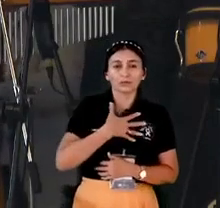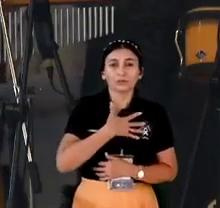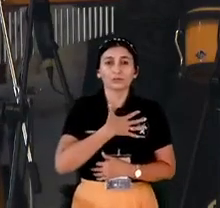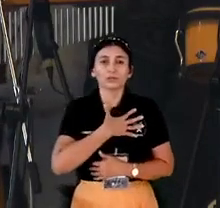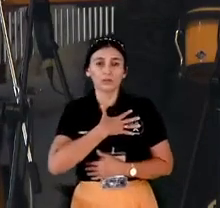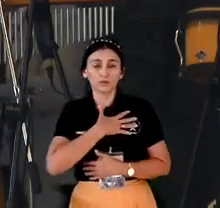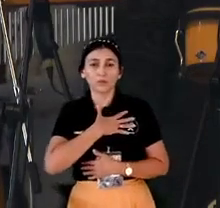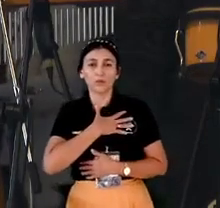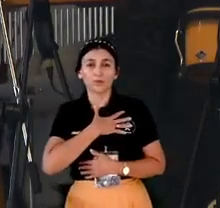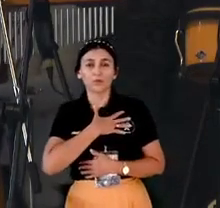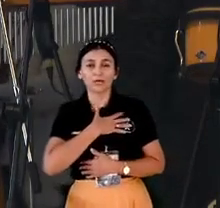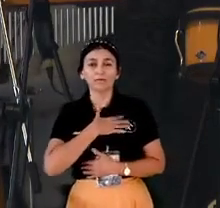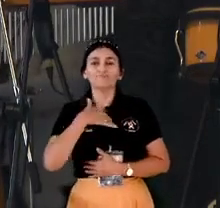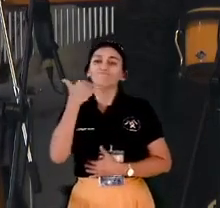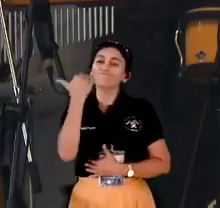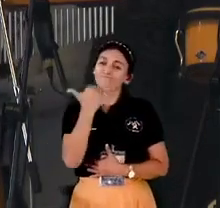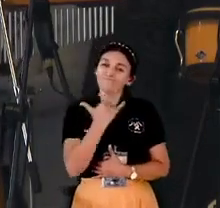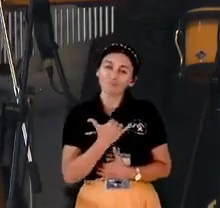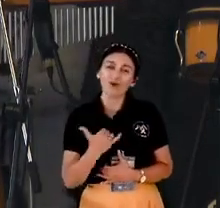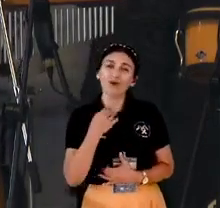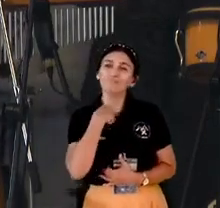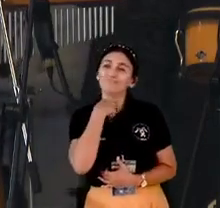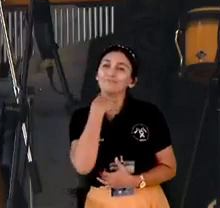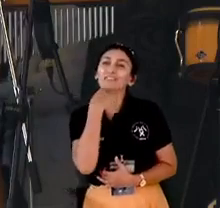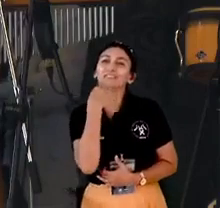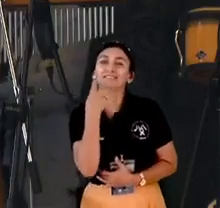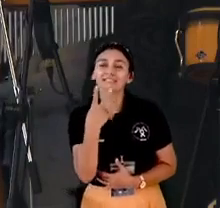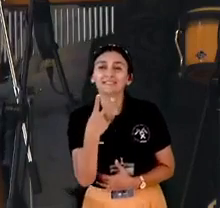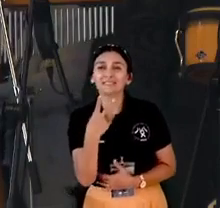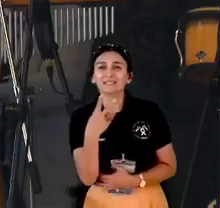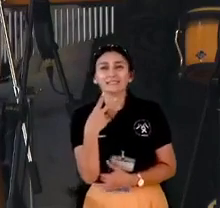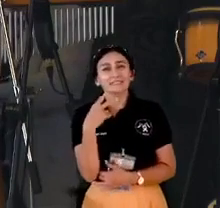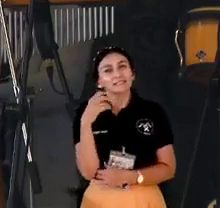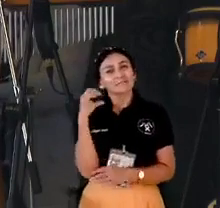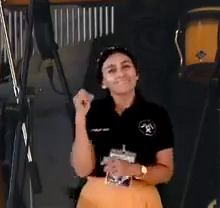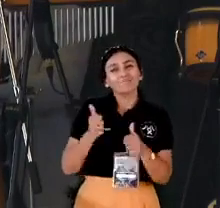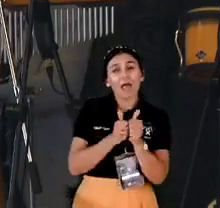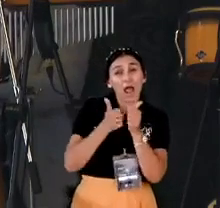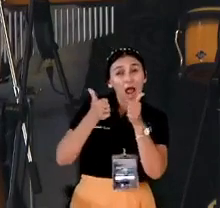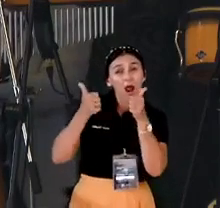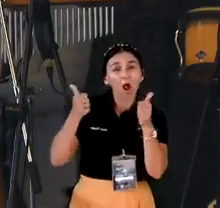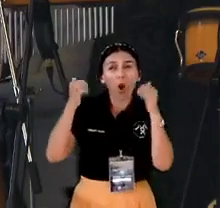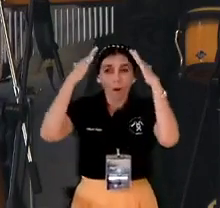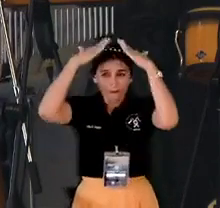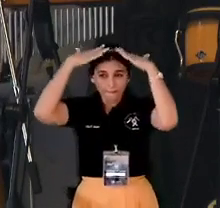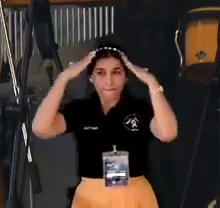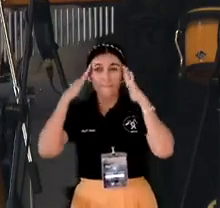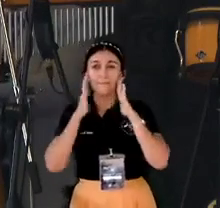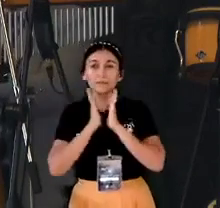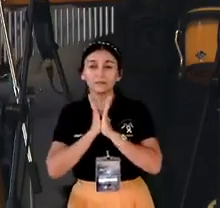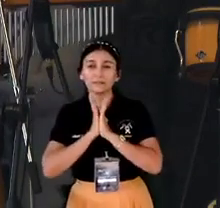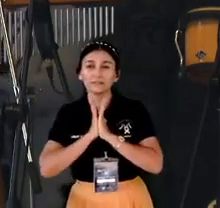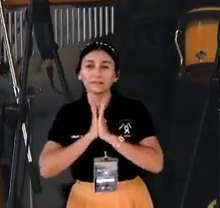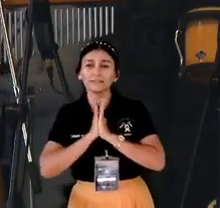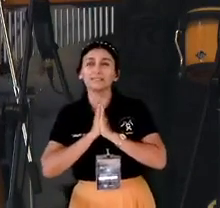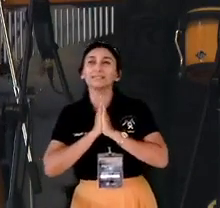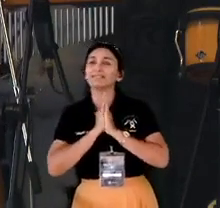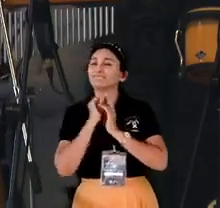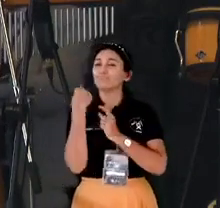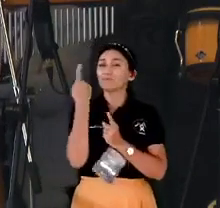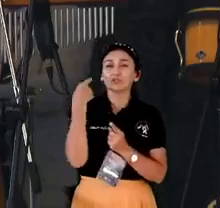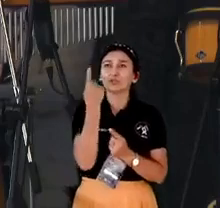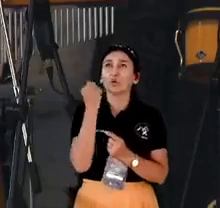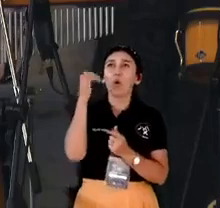misericordia. Hoy podemos decir que, como María Magdalena, solo en Jesús